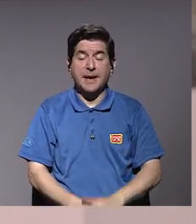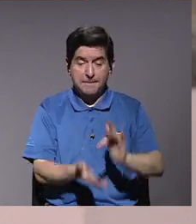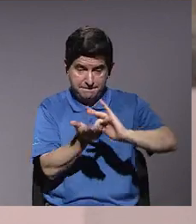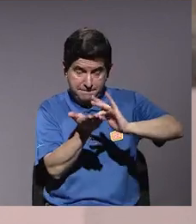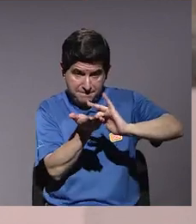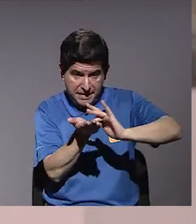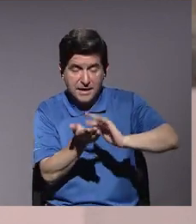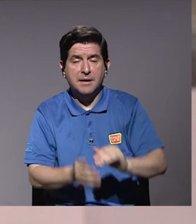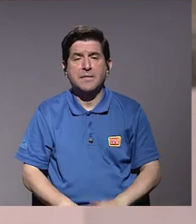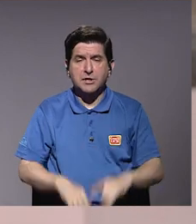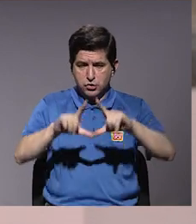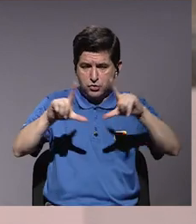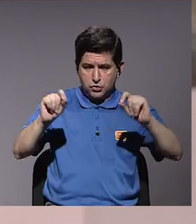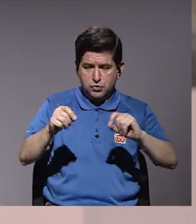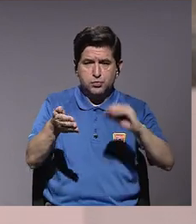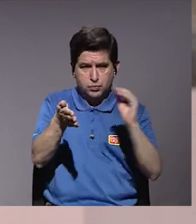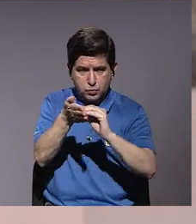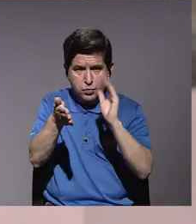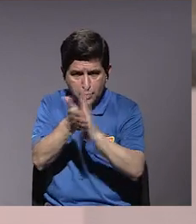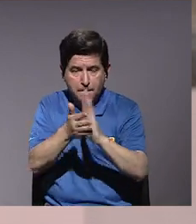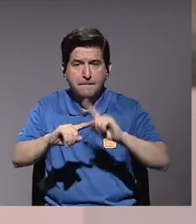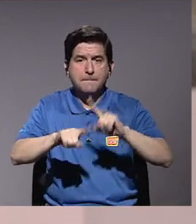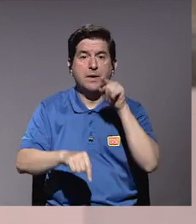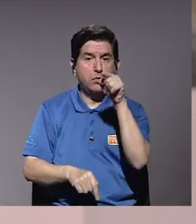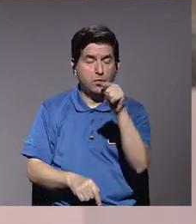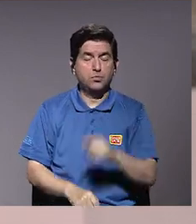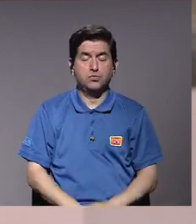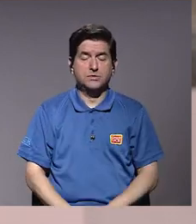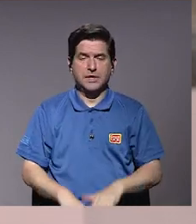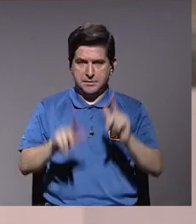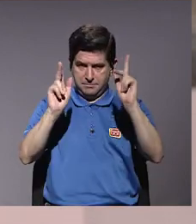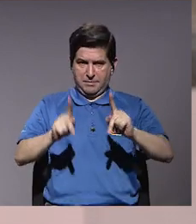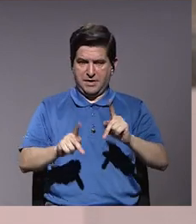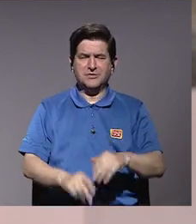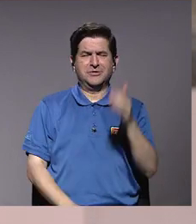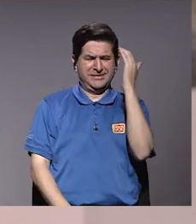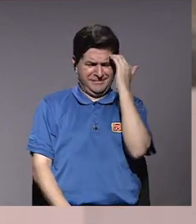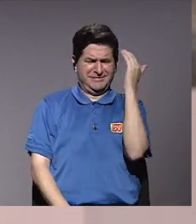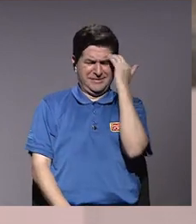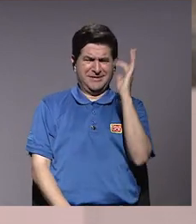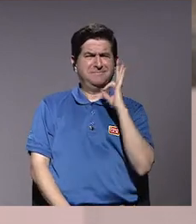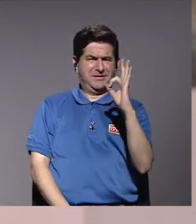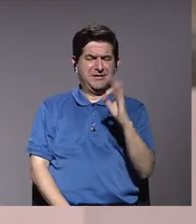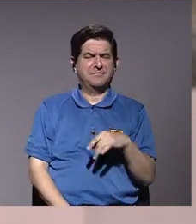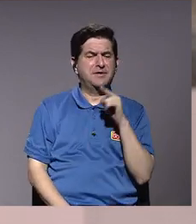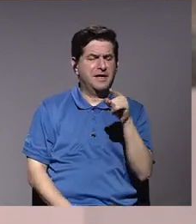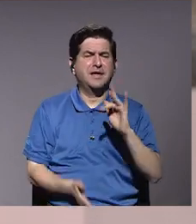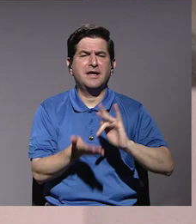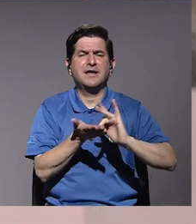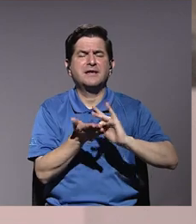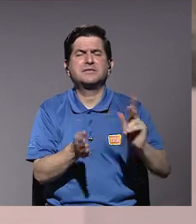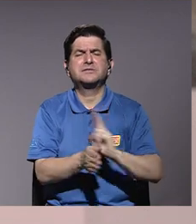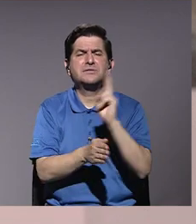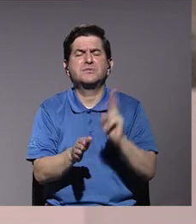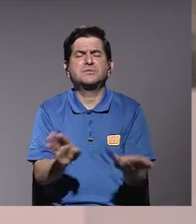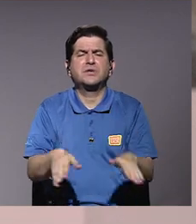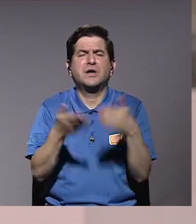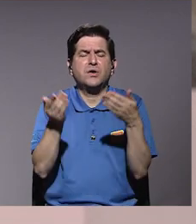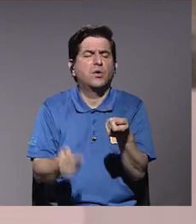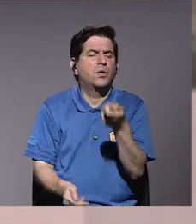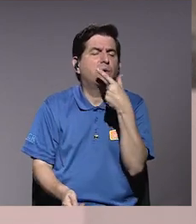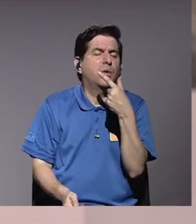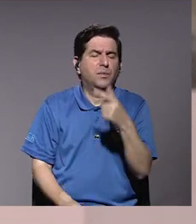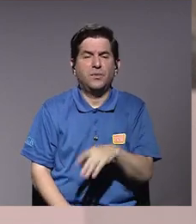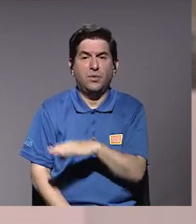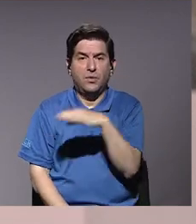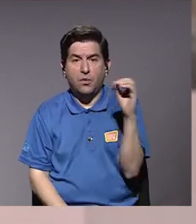los medicamentos siempre vienen rotulados, siempre es importante que usted como persona quede convencida de cómo es que tiene que llevar estos medicamentos, cómo los tiene que